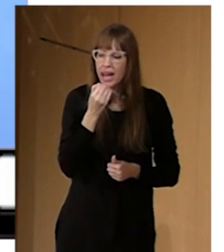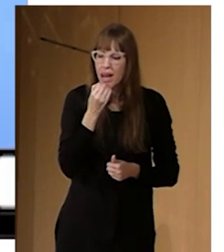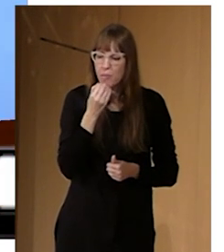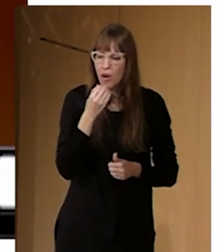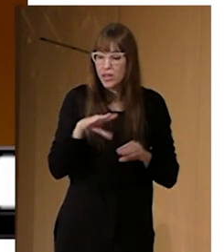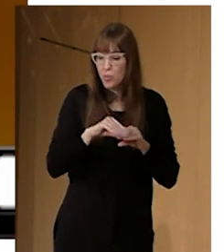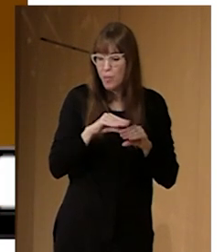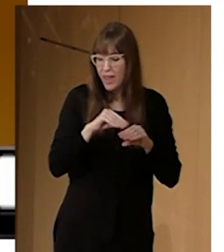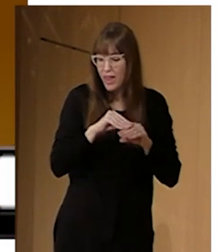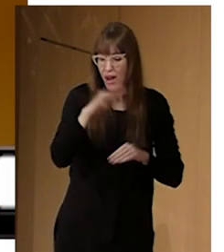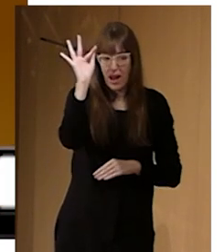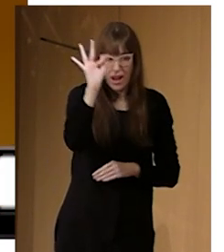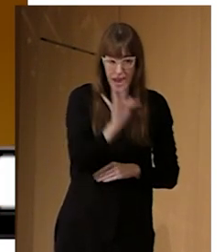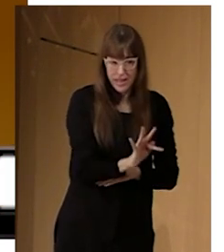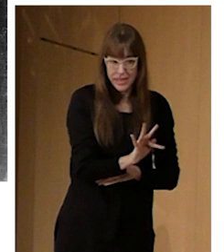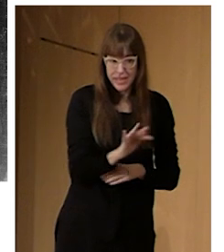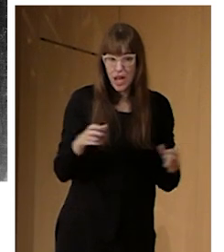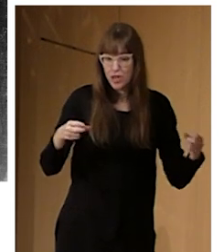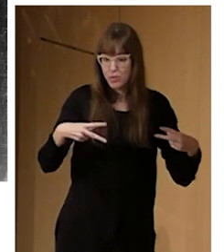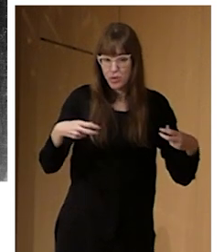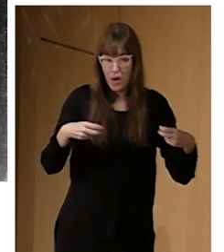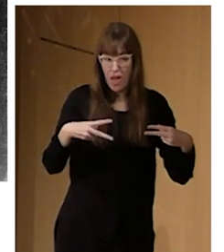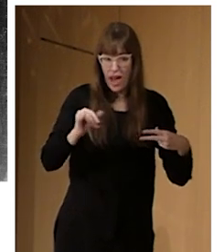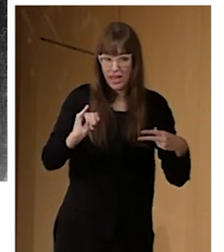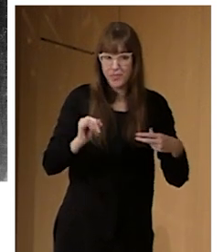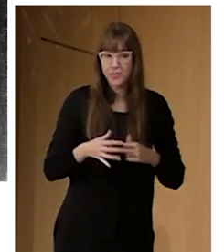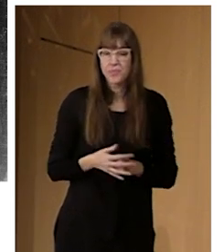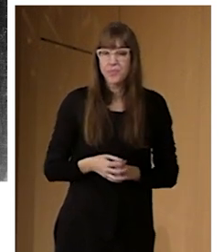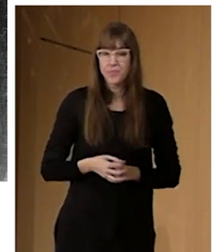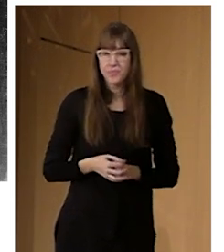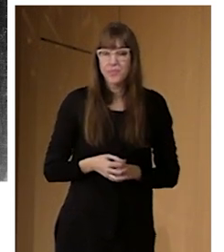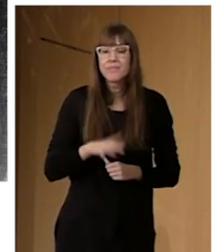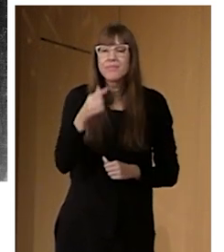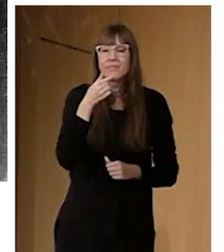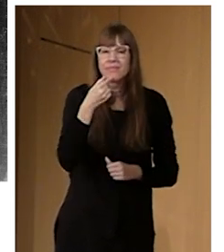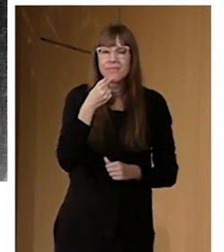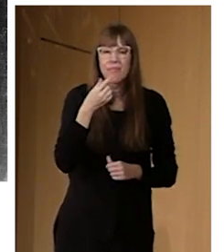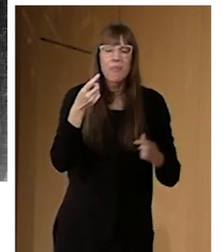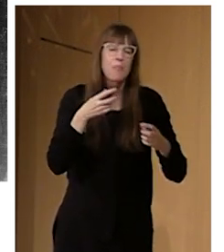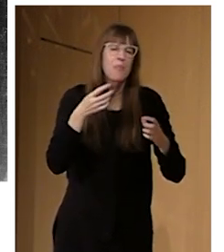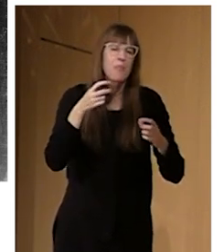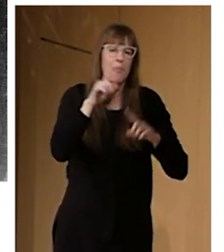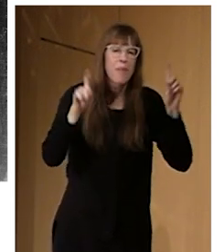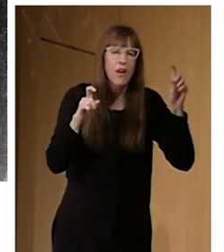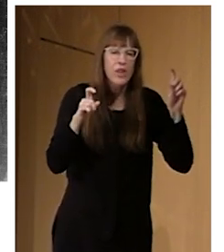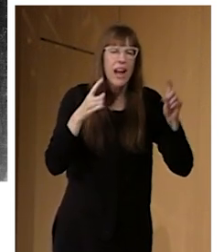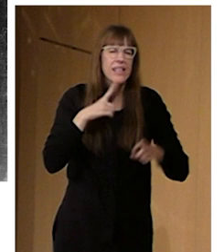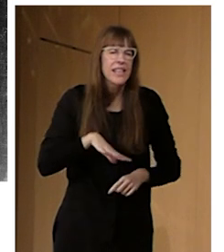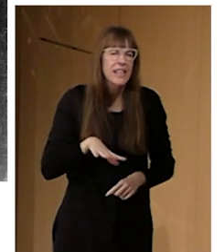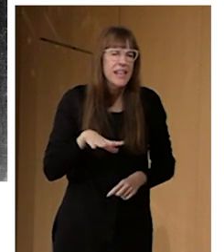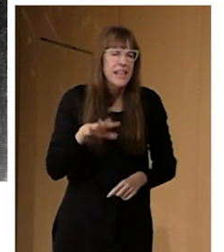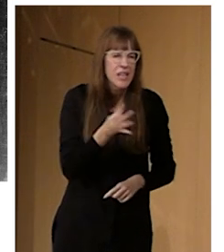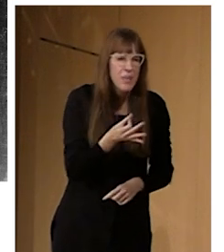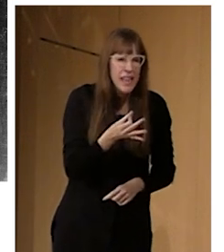sesión de revelado ahora mira estas dos imágenes qué te parecen crees que son obra de la misma